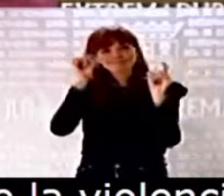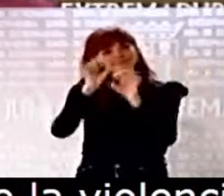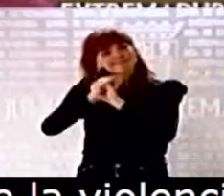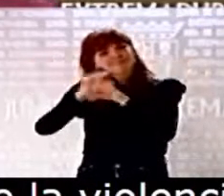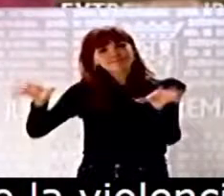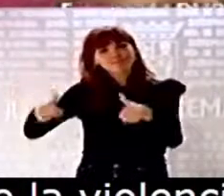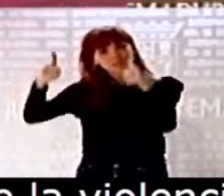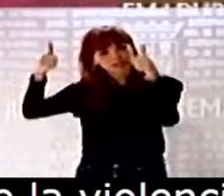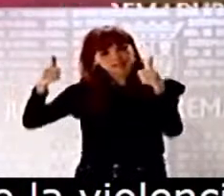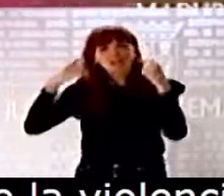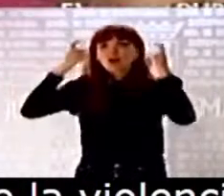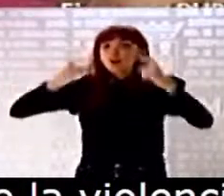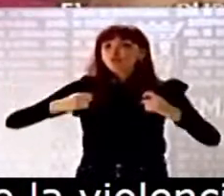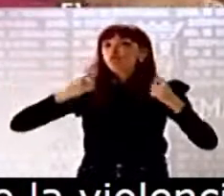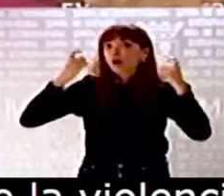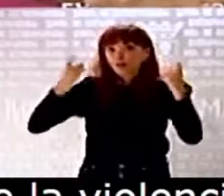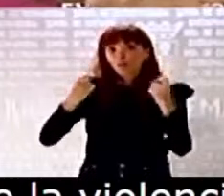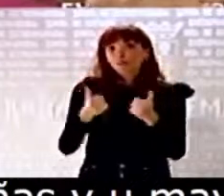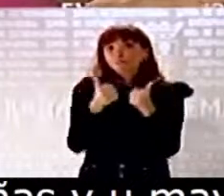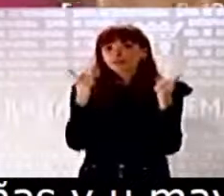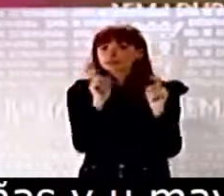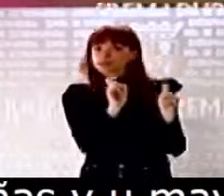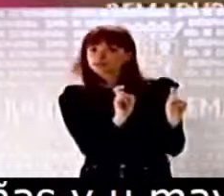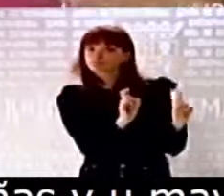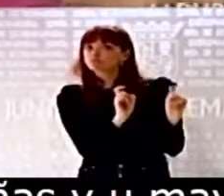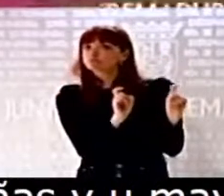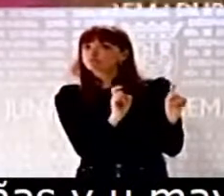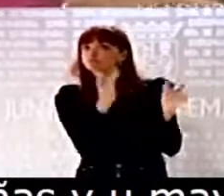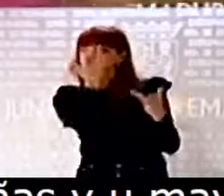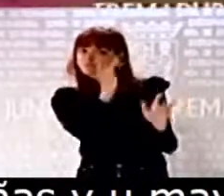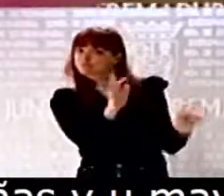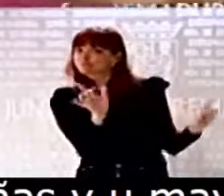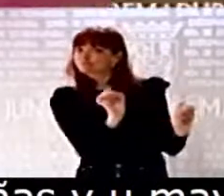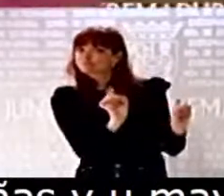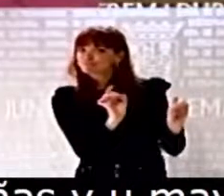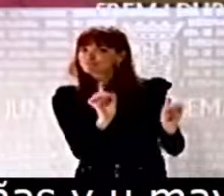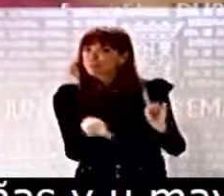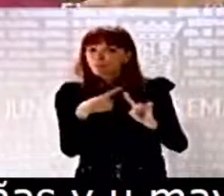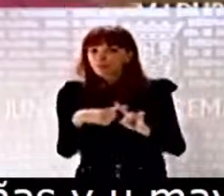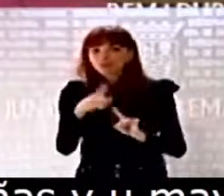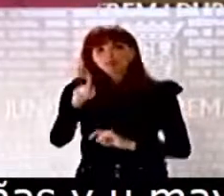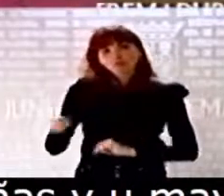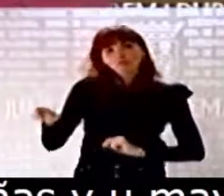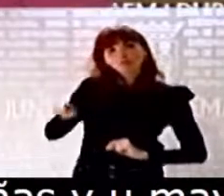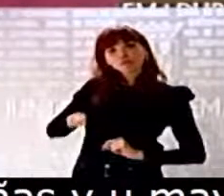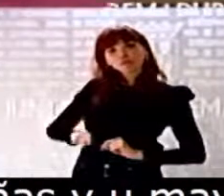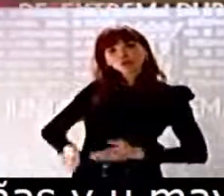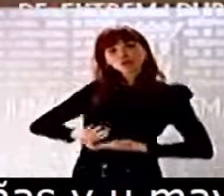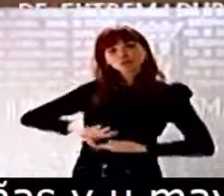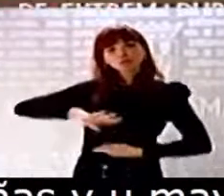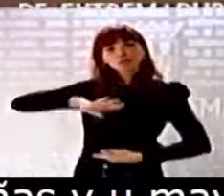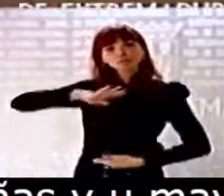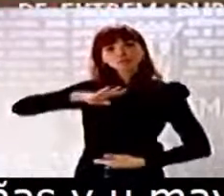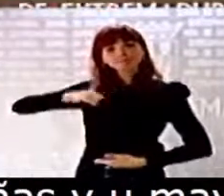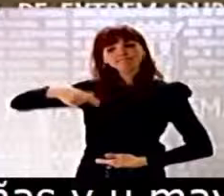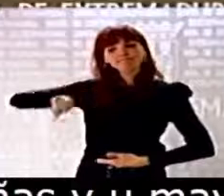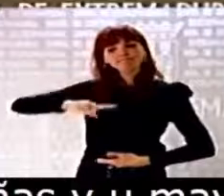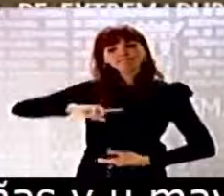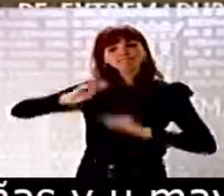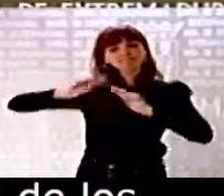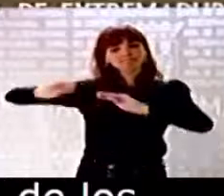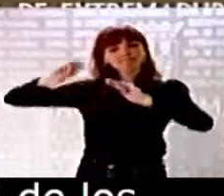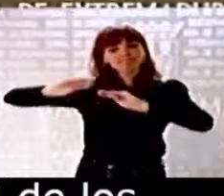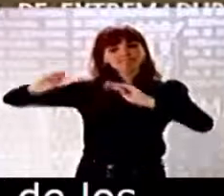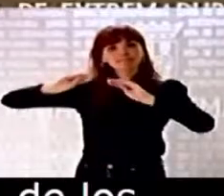mayor esfuerzo en el mundo de la educación y en la formación inicial de todos los profesionales que tienen que intervenir a lo largo de su